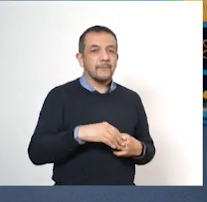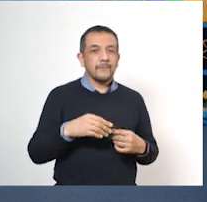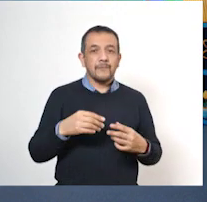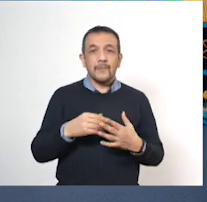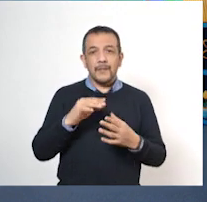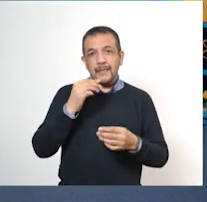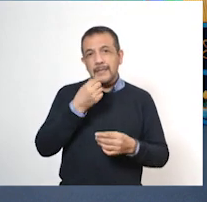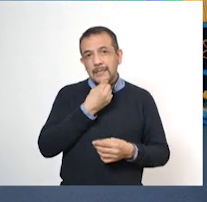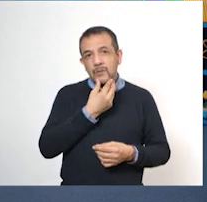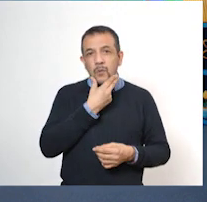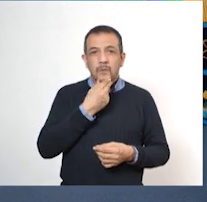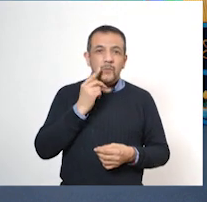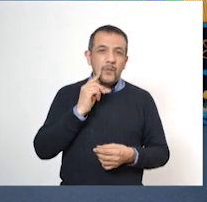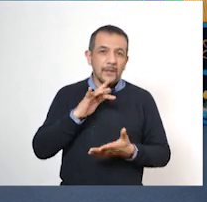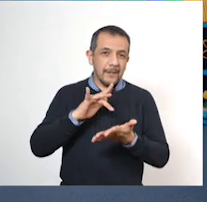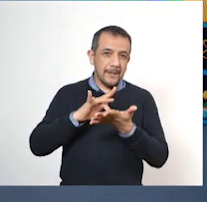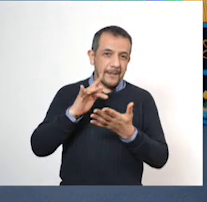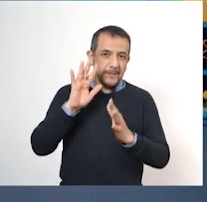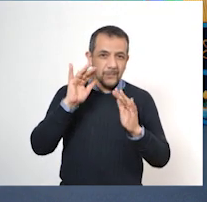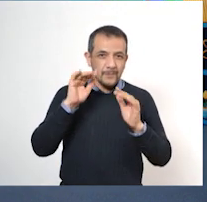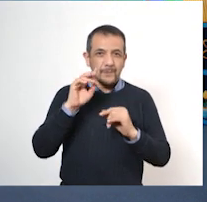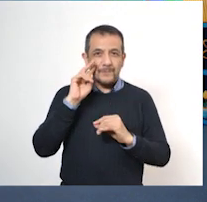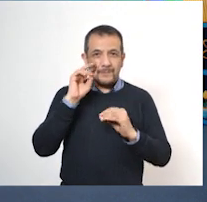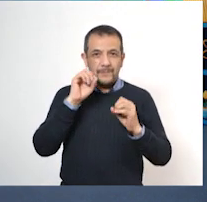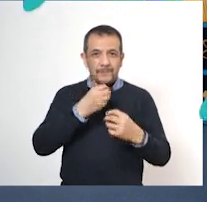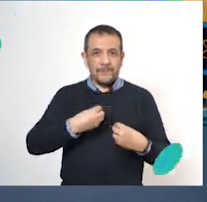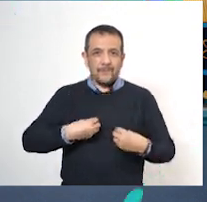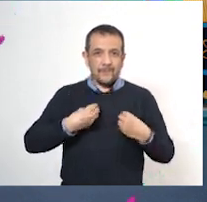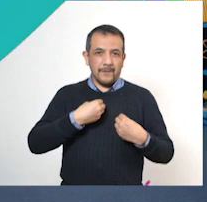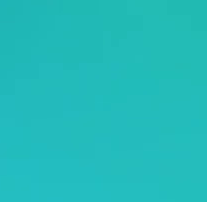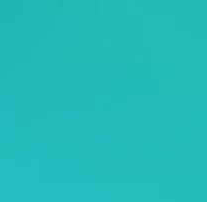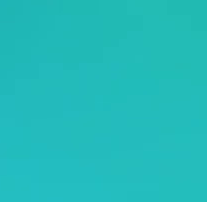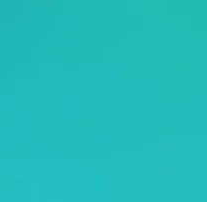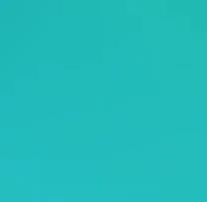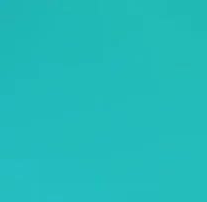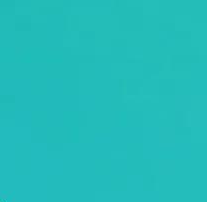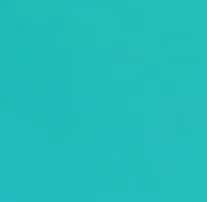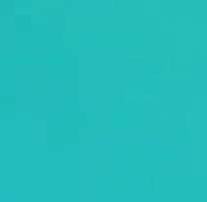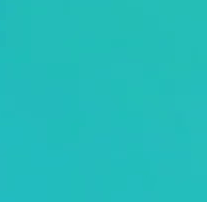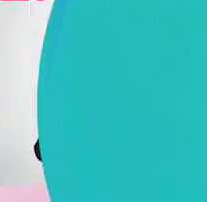Niñas y niños, hasta pronto y vive saludablemente.